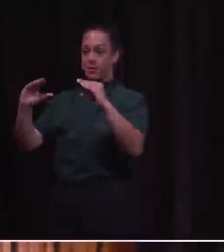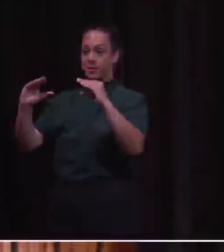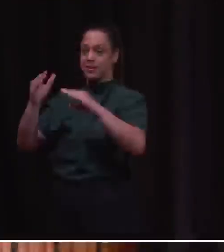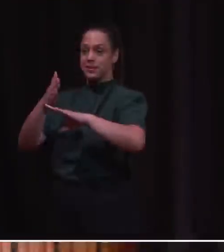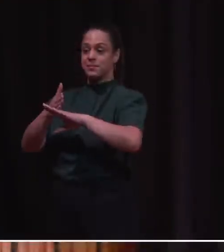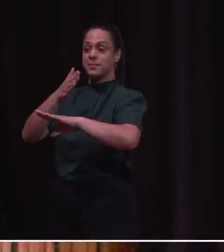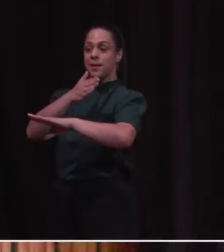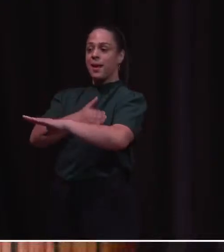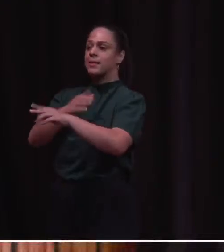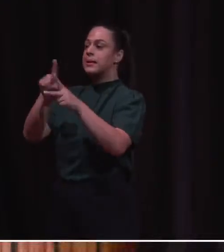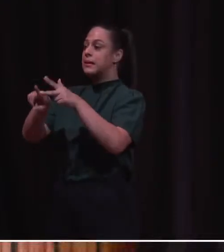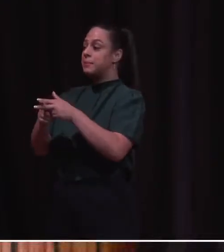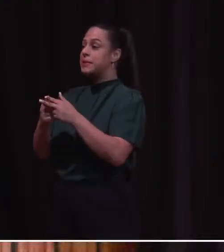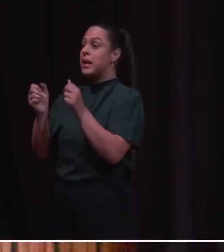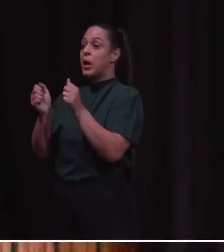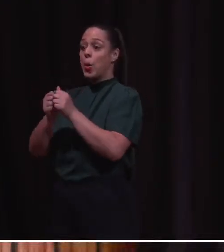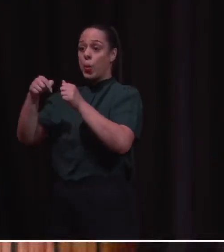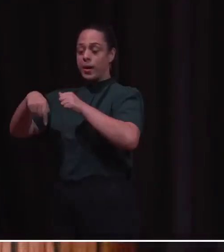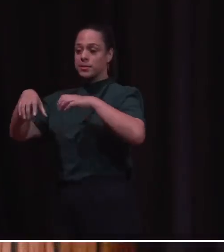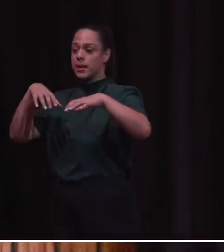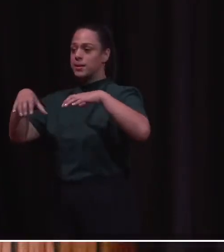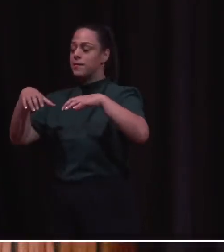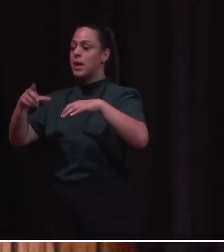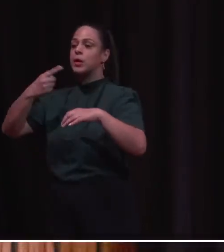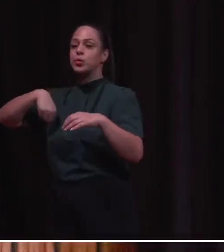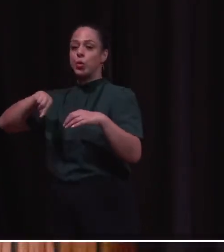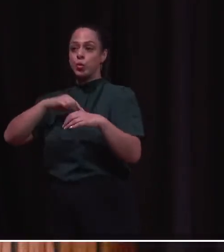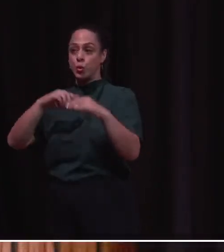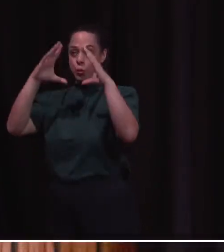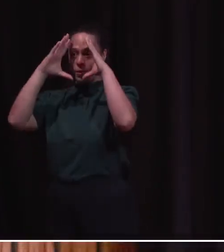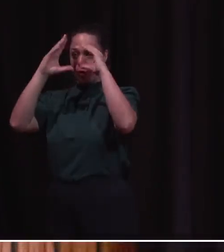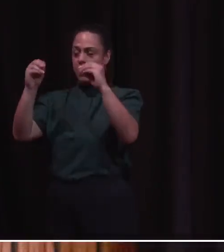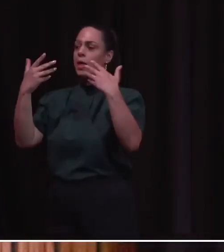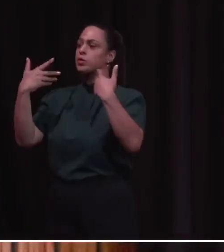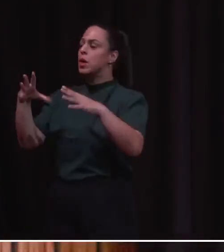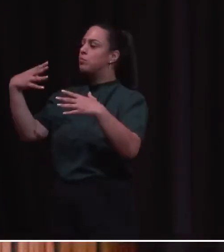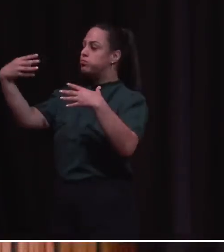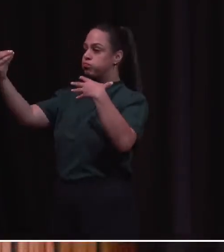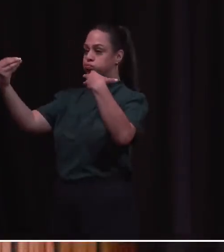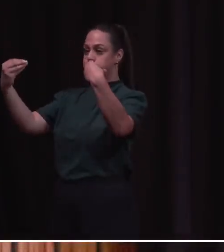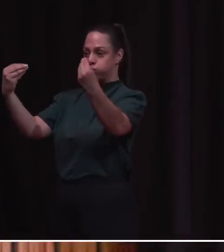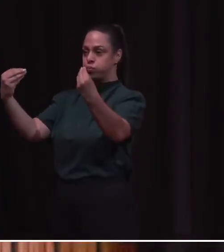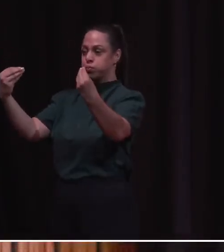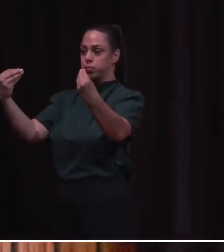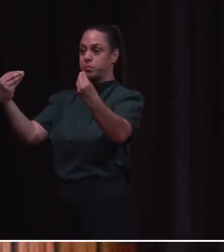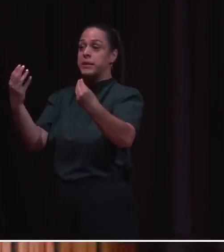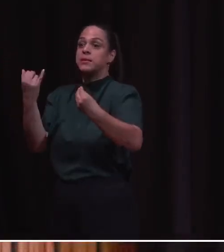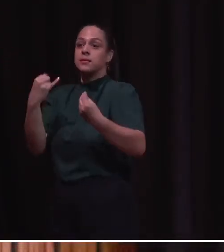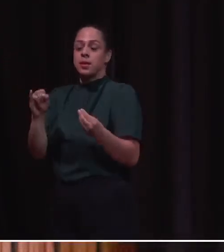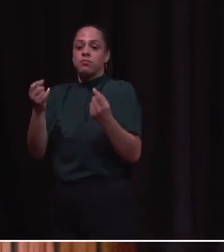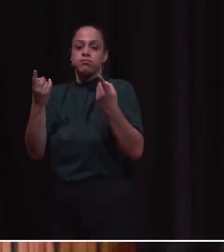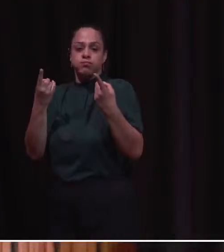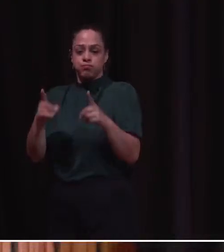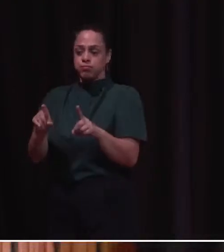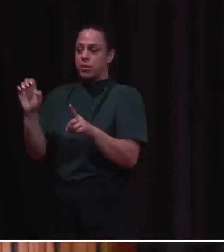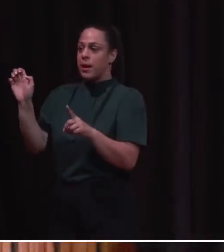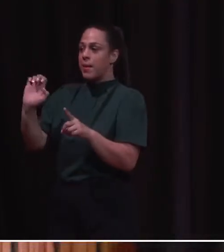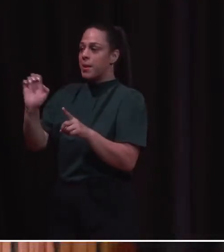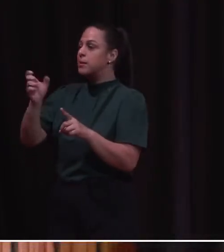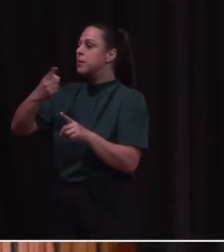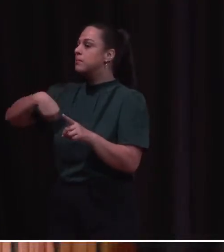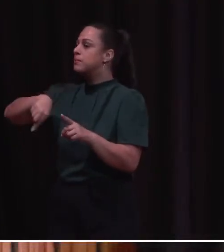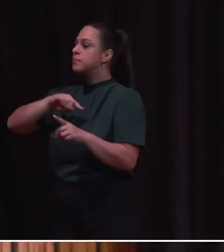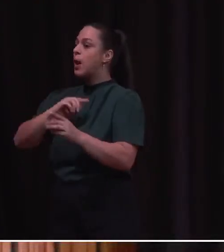Antes de iniciar con esta actividad, les informamos que se encuentran señalizadas las salidas de este auditorio y en caso de emergencia, les